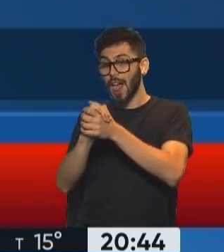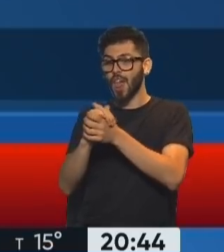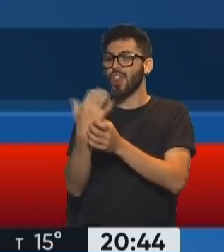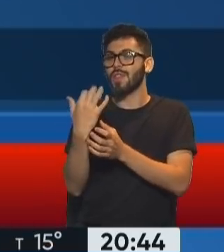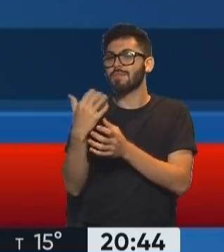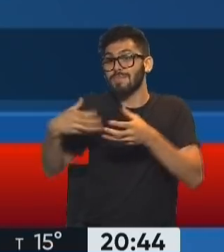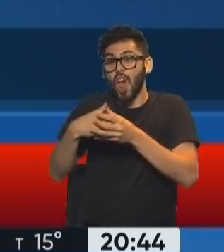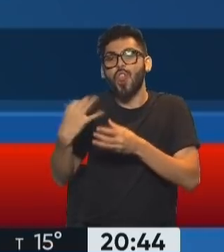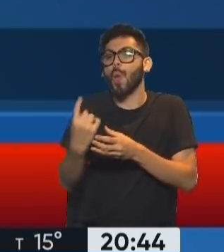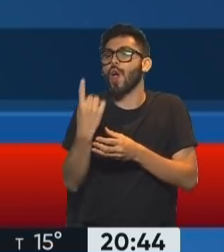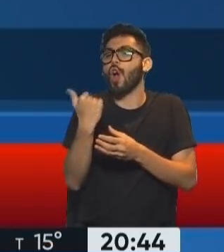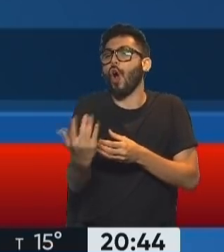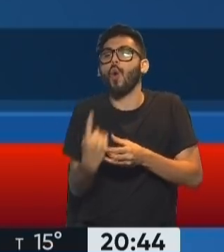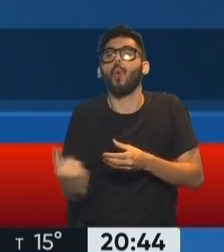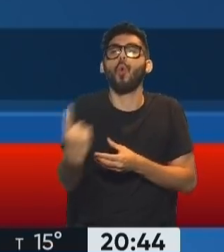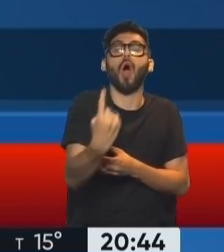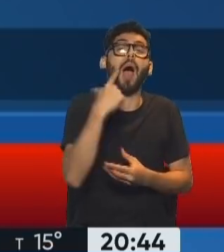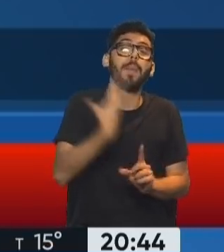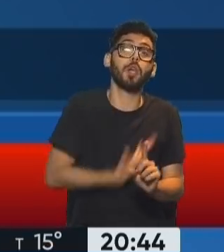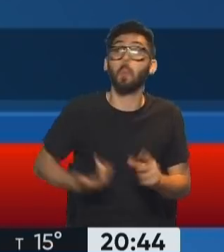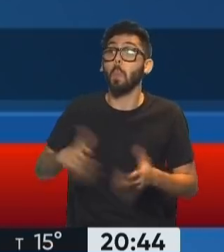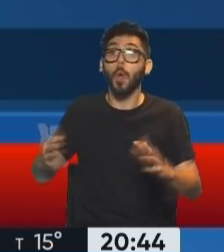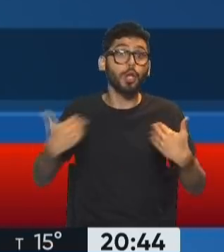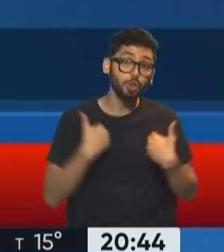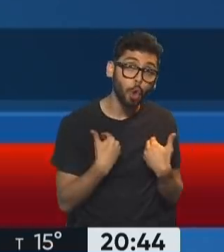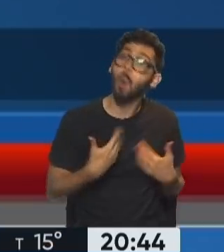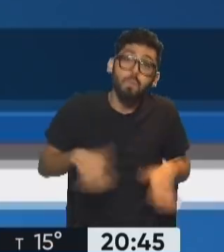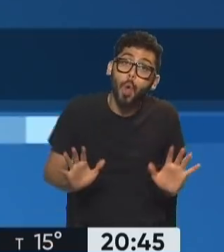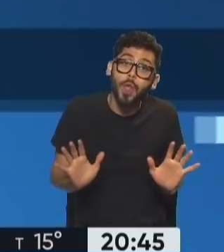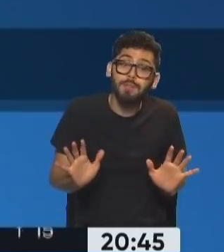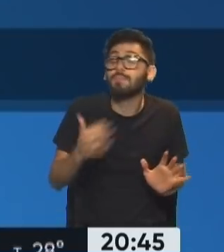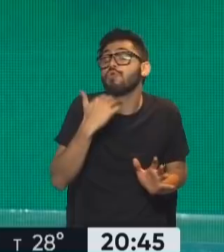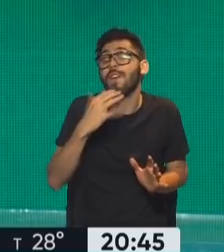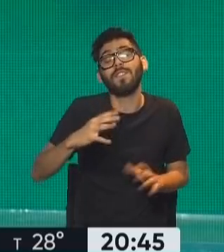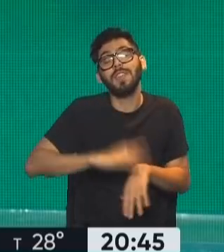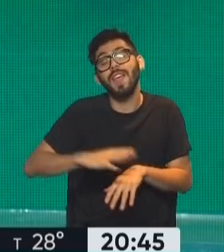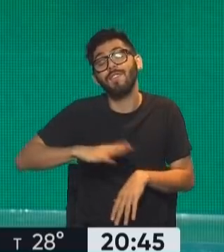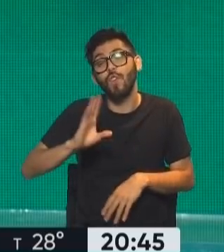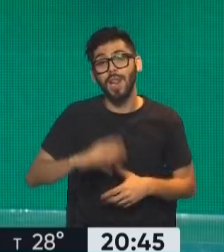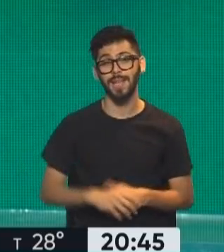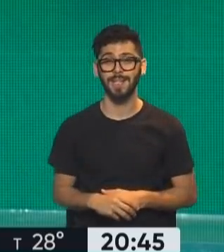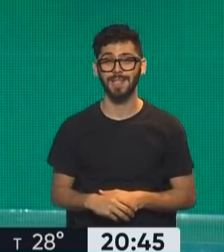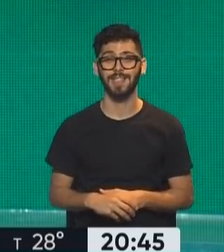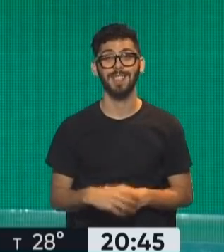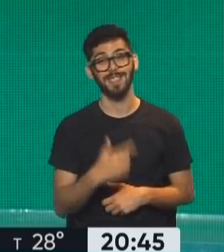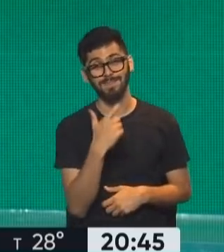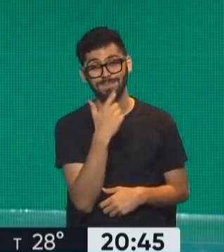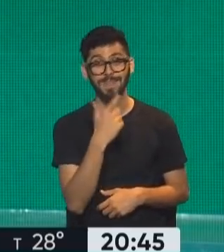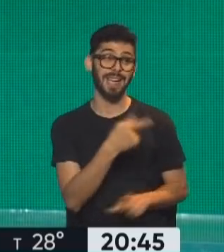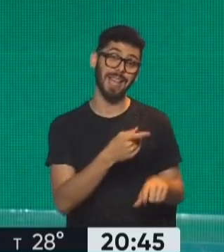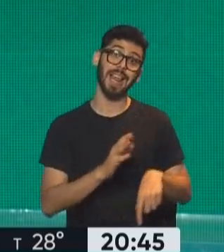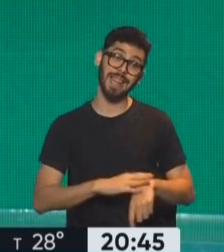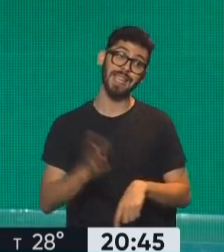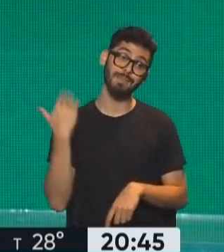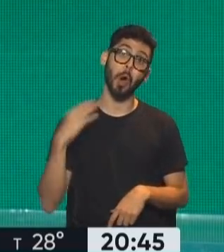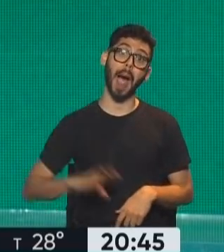candidato a presidente. Y no sé, puede que sea yo también, no lo sé, falta tiempo. Y tiene ganas, hace tiempo tiene ganas,